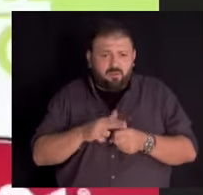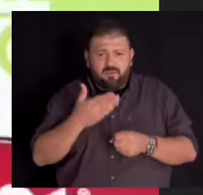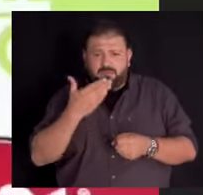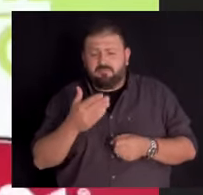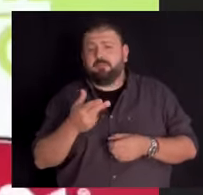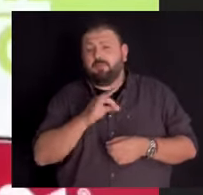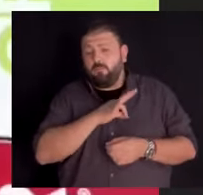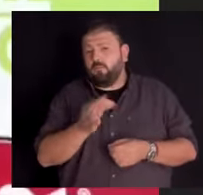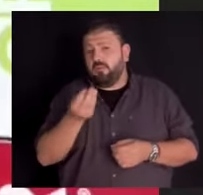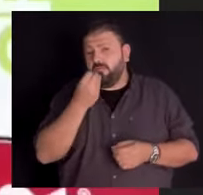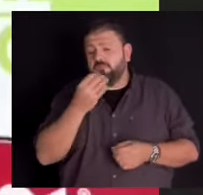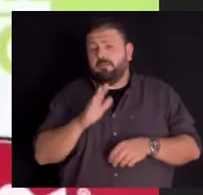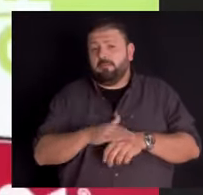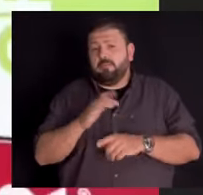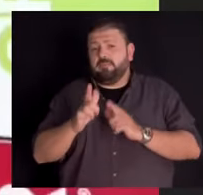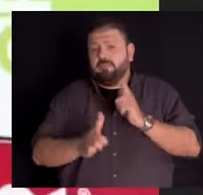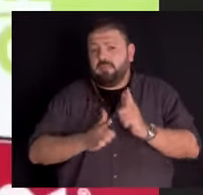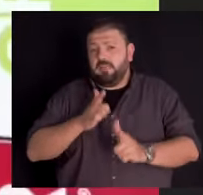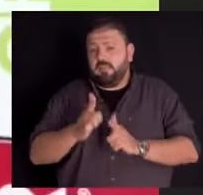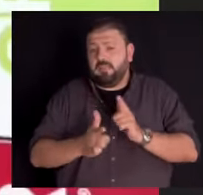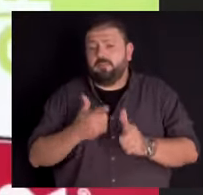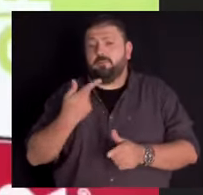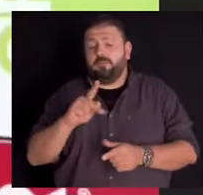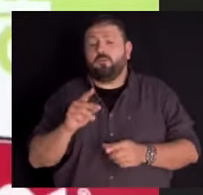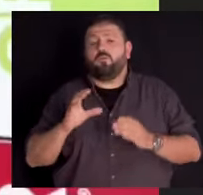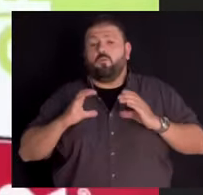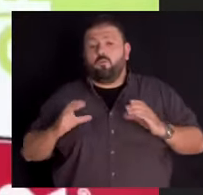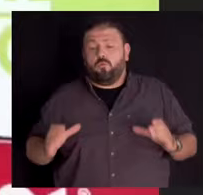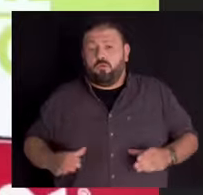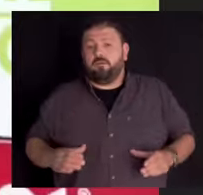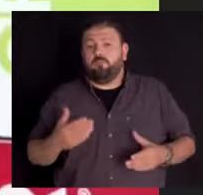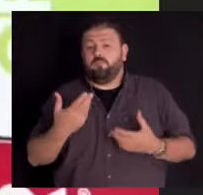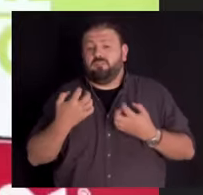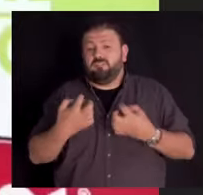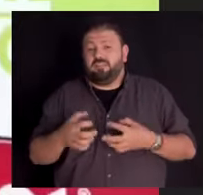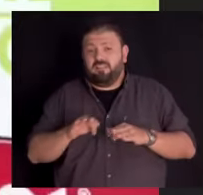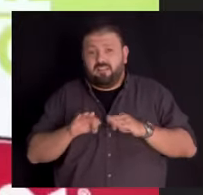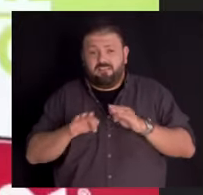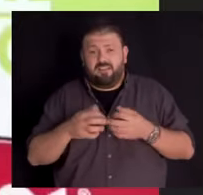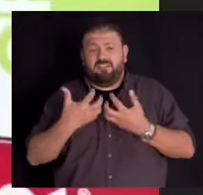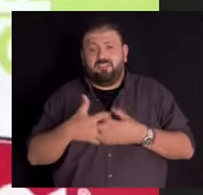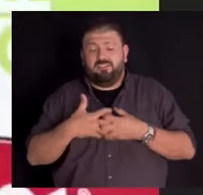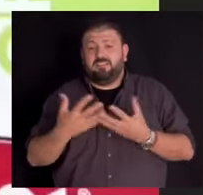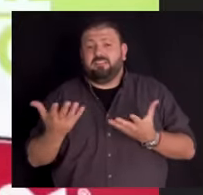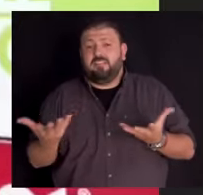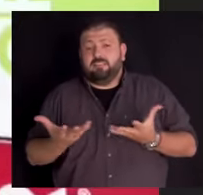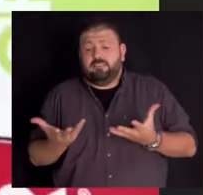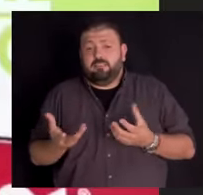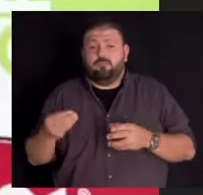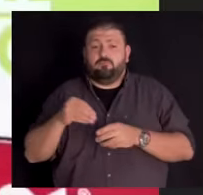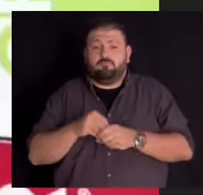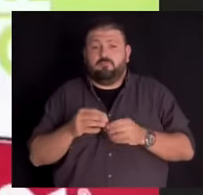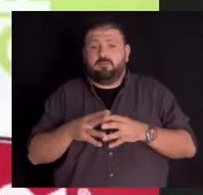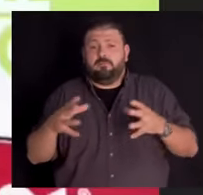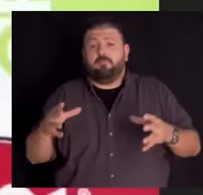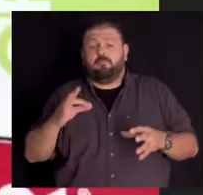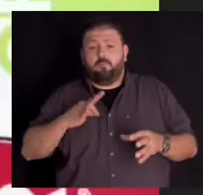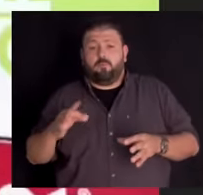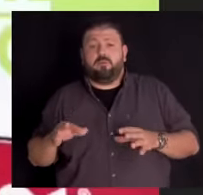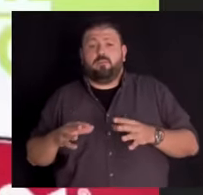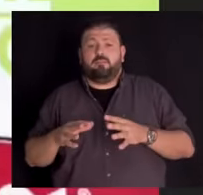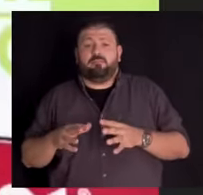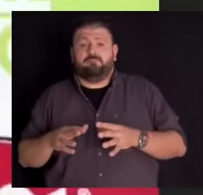lento, porque a la vez que tu cuerpo va destruyendo estos neurotransmisores, tu cuerpo los está produciendo, entonces puedes tal vez